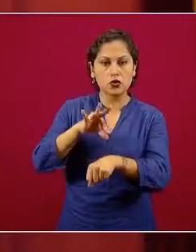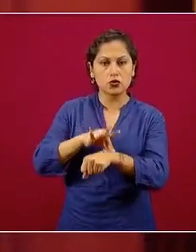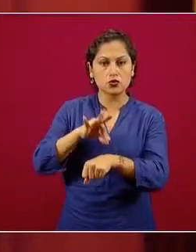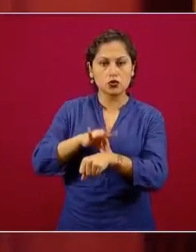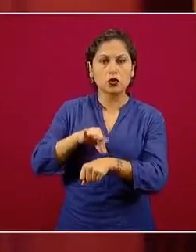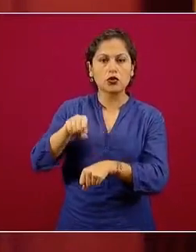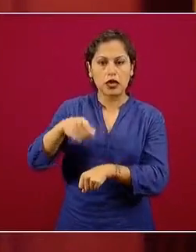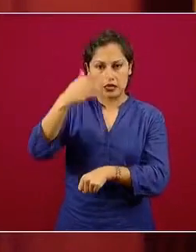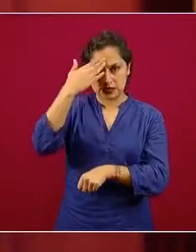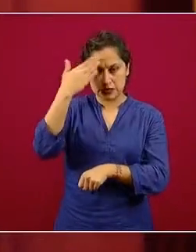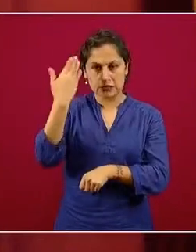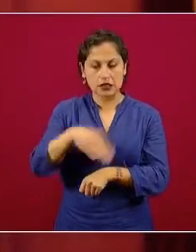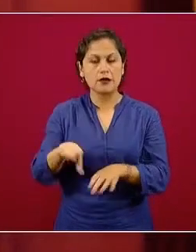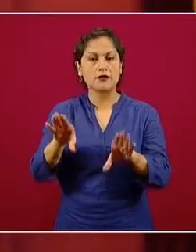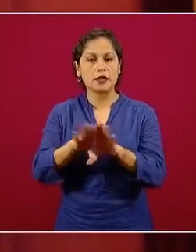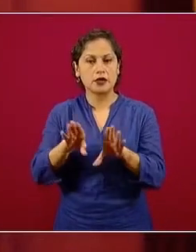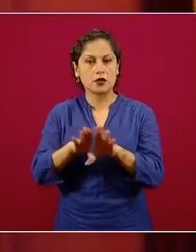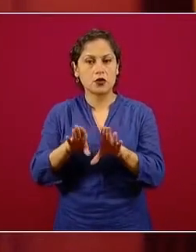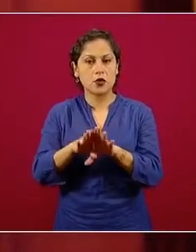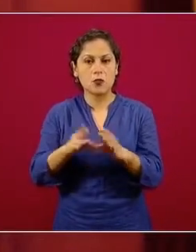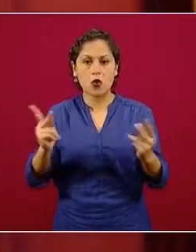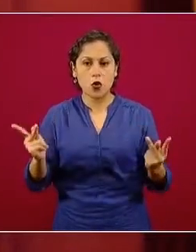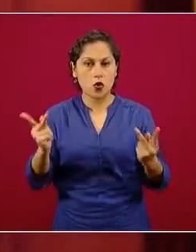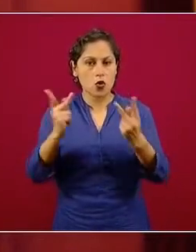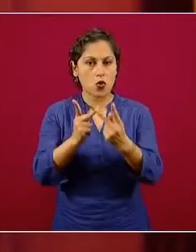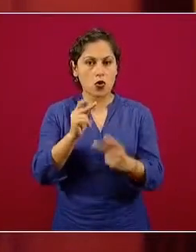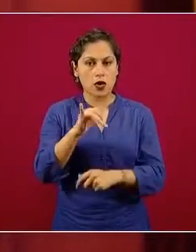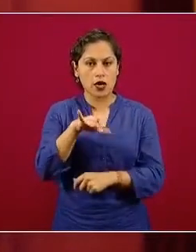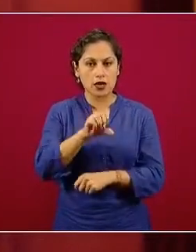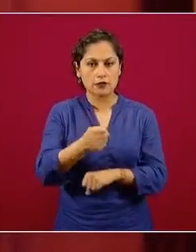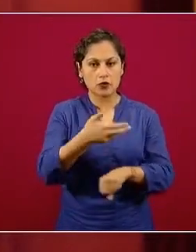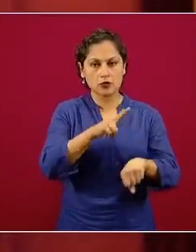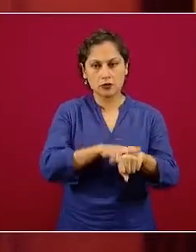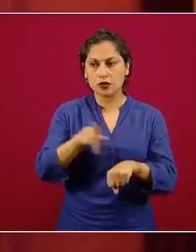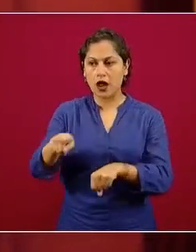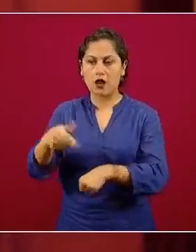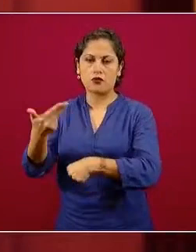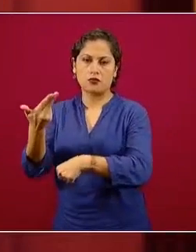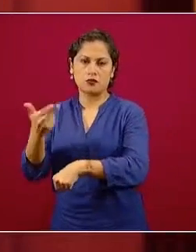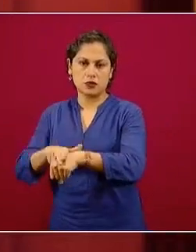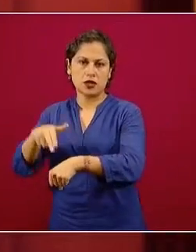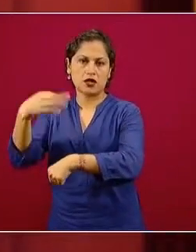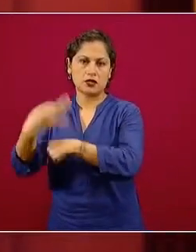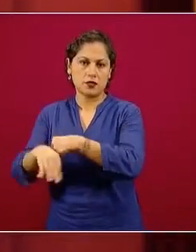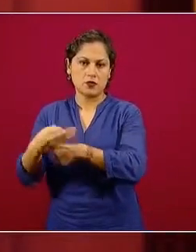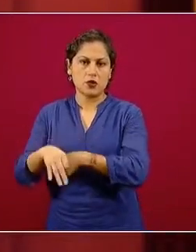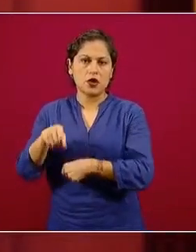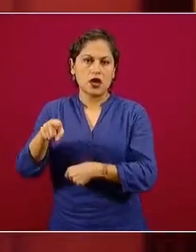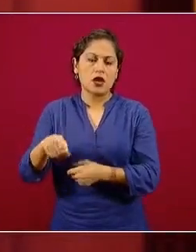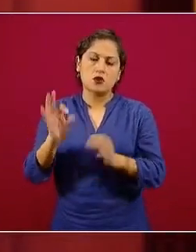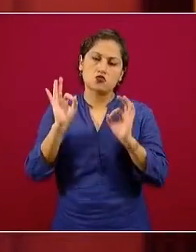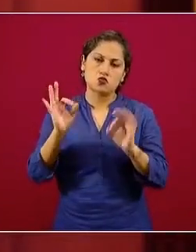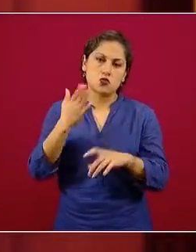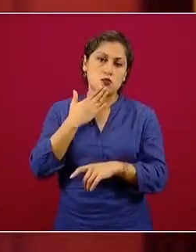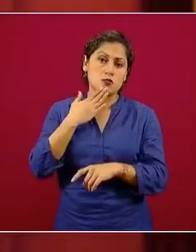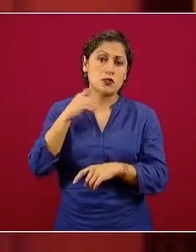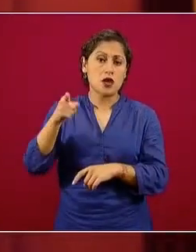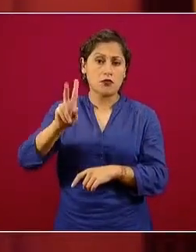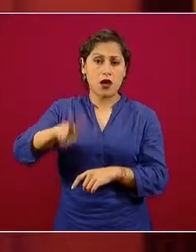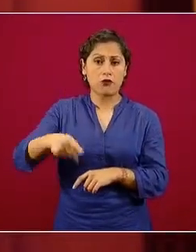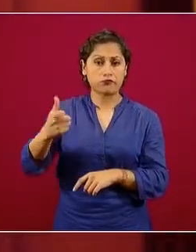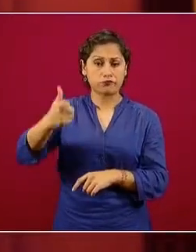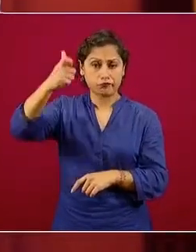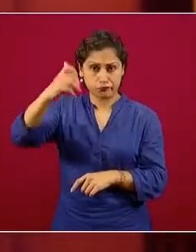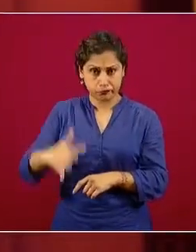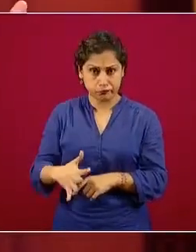modificaciones a este modelo para hacer un modelo de hospital temporal cuáles son las ventajas su precio su costo es bastante bajo